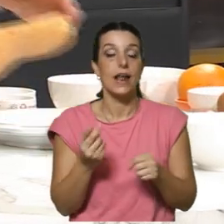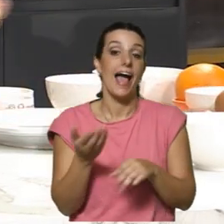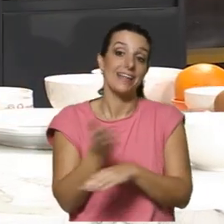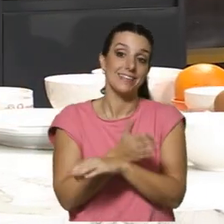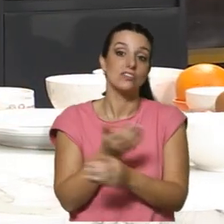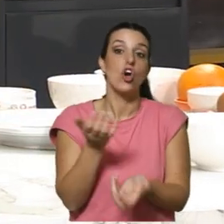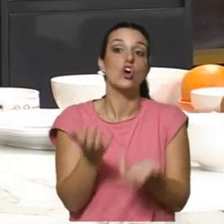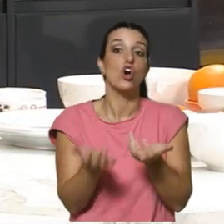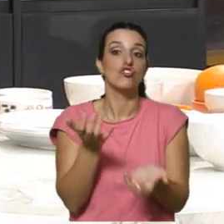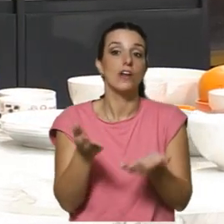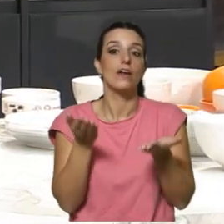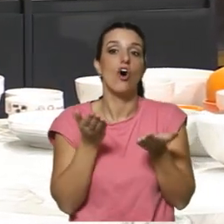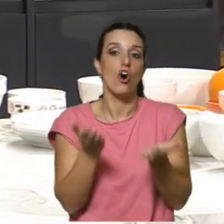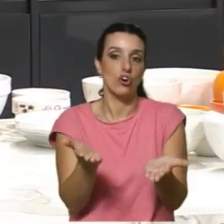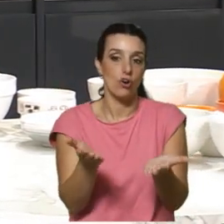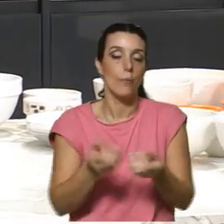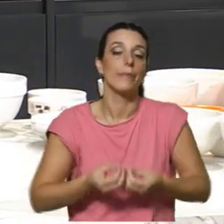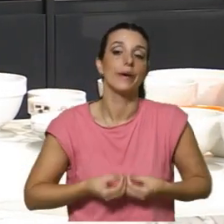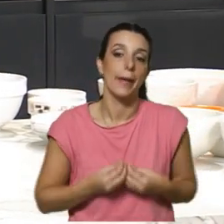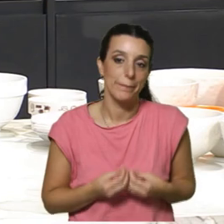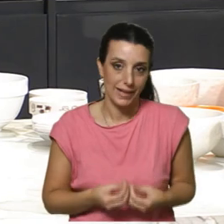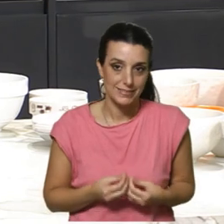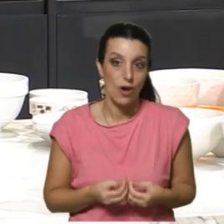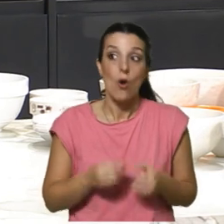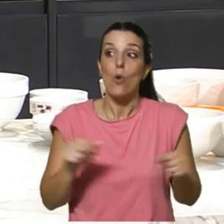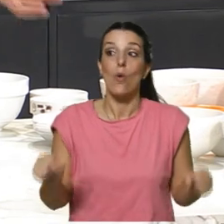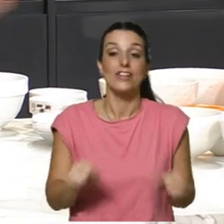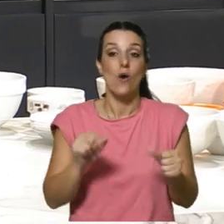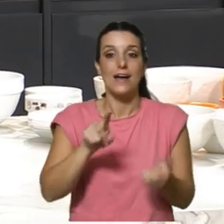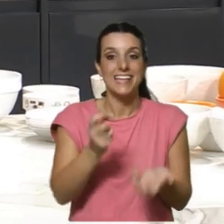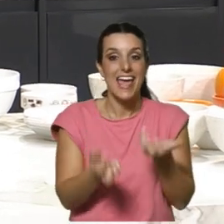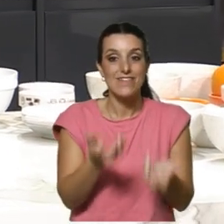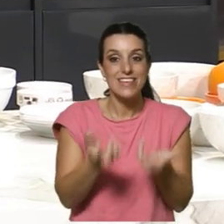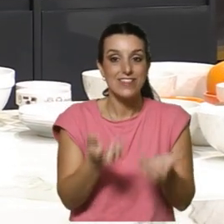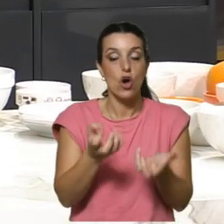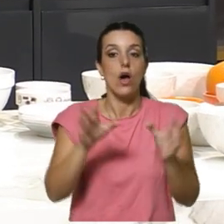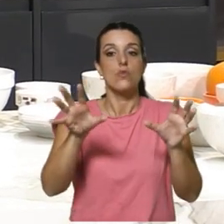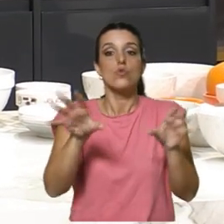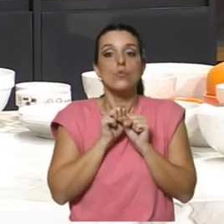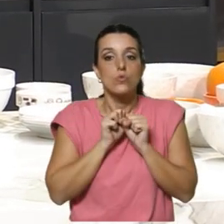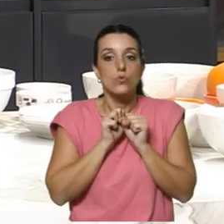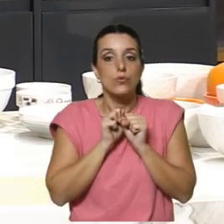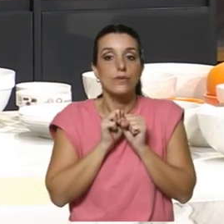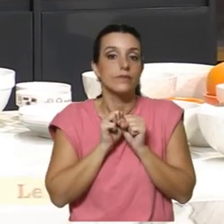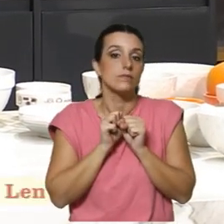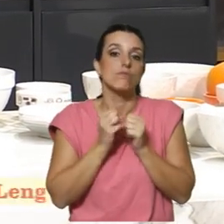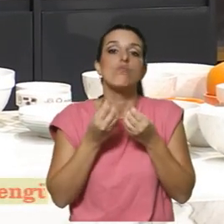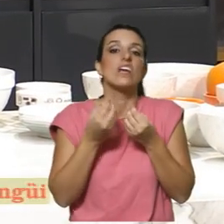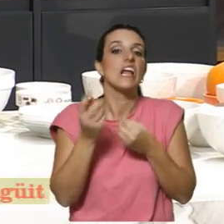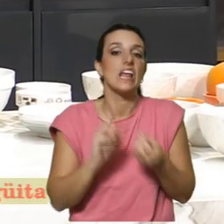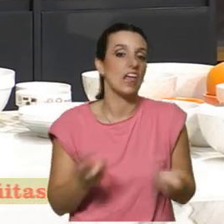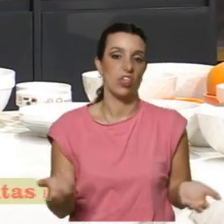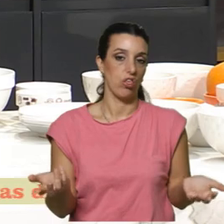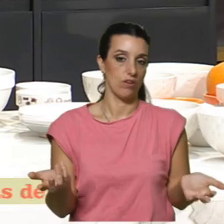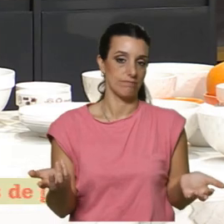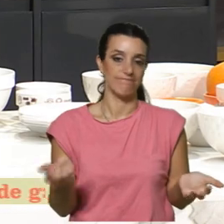Cocinarlo y cocinarlo al horno. Porque ¿qué pasa con el zapallo? Cuando vos lo haces, lo herviste, chupa un montón de agua y aquello no hay quien lo arregle. Si no, te aguachirrea